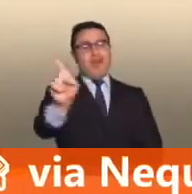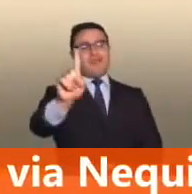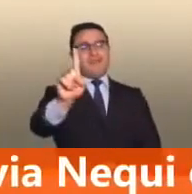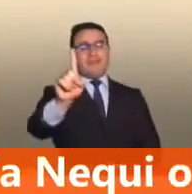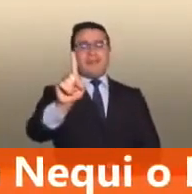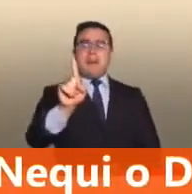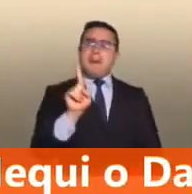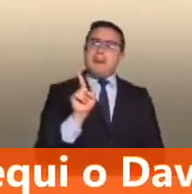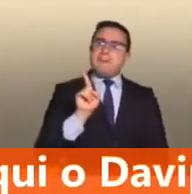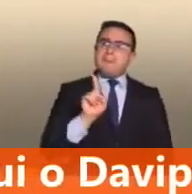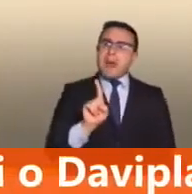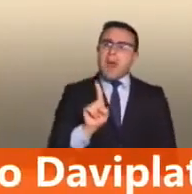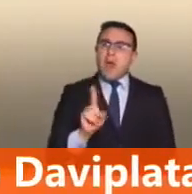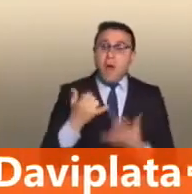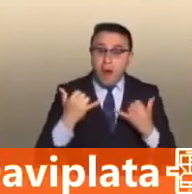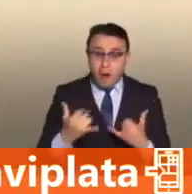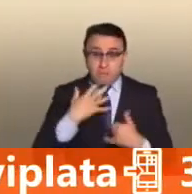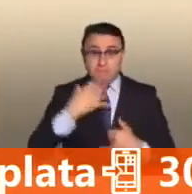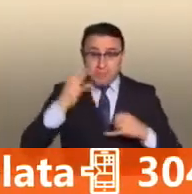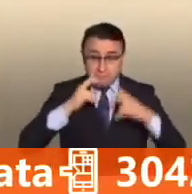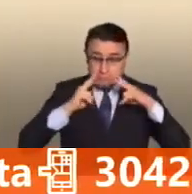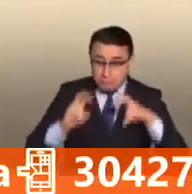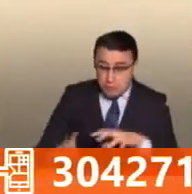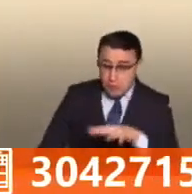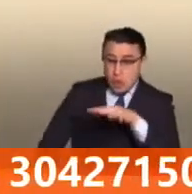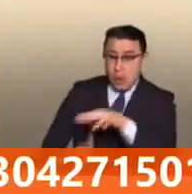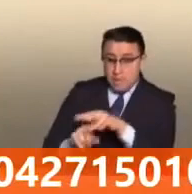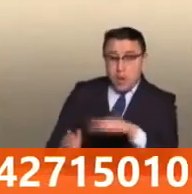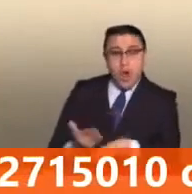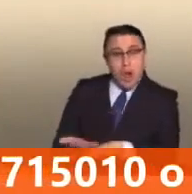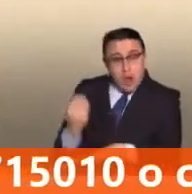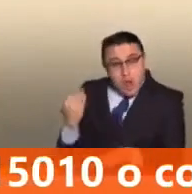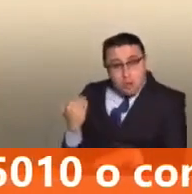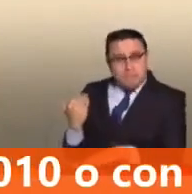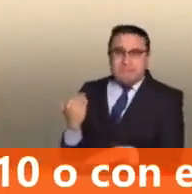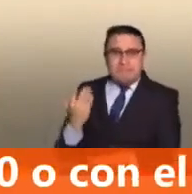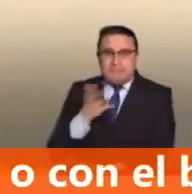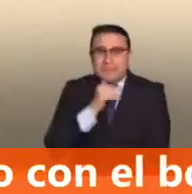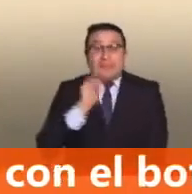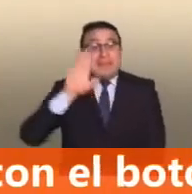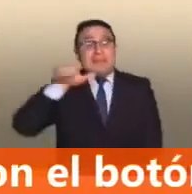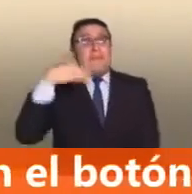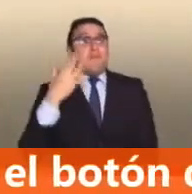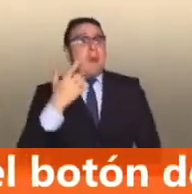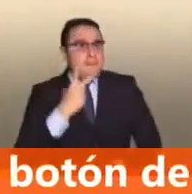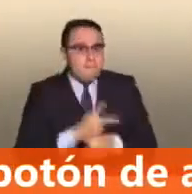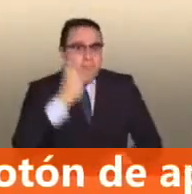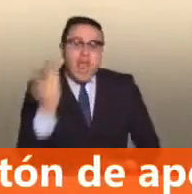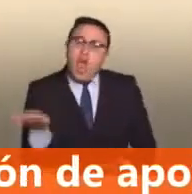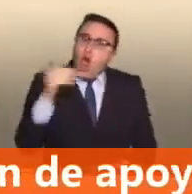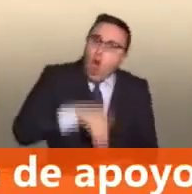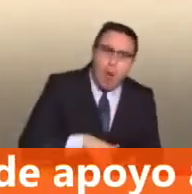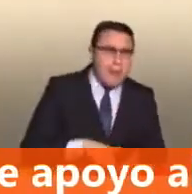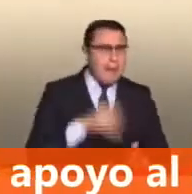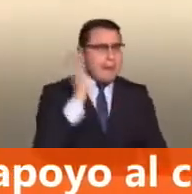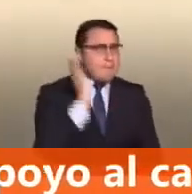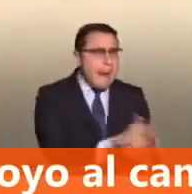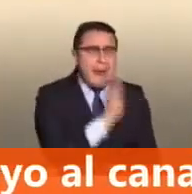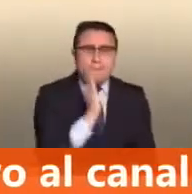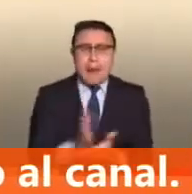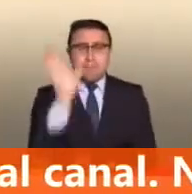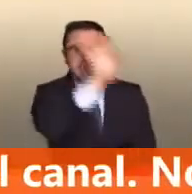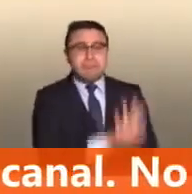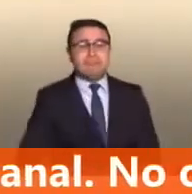peligro que tenemos ahora es que se repita y que como una especie de condena perpetua de la sociedad